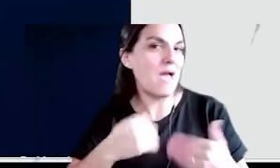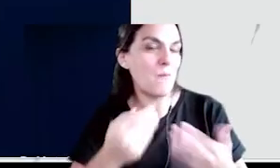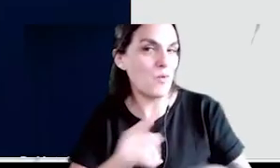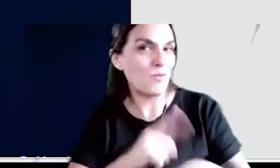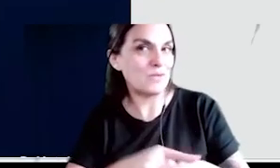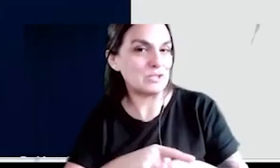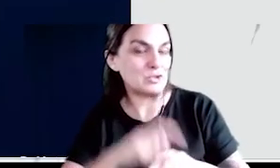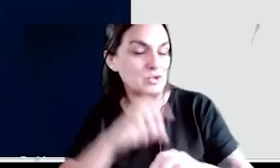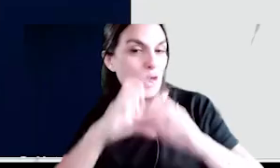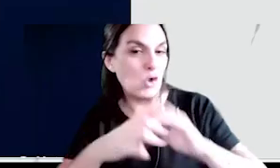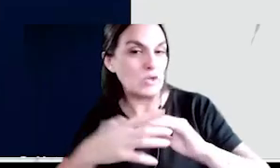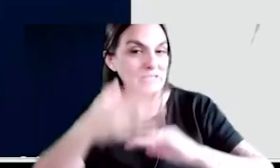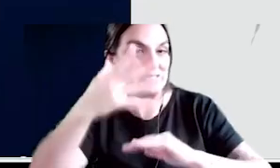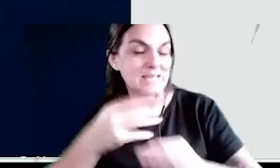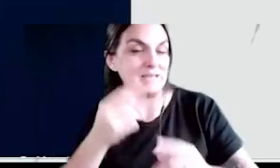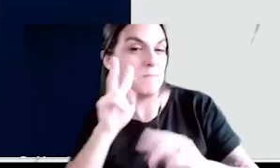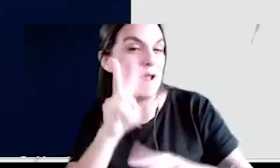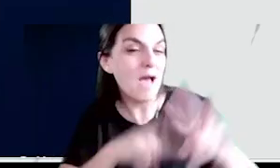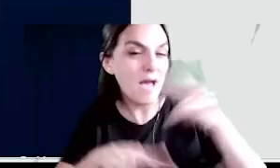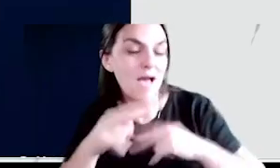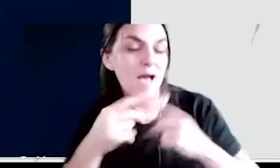el chat a ver qué preguntas hay.